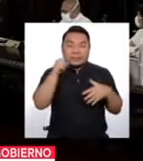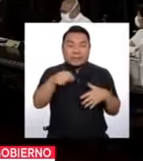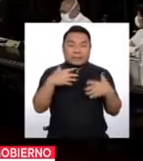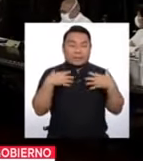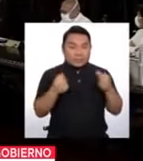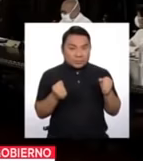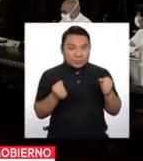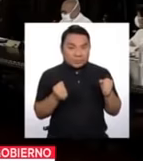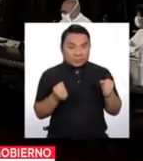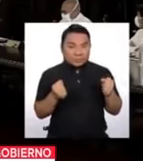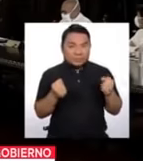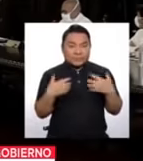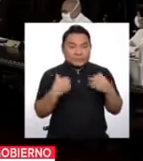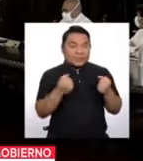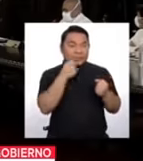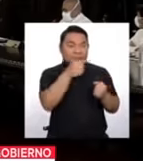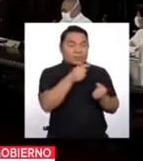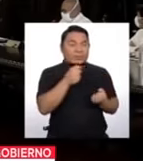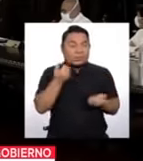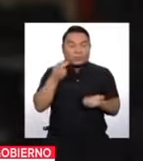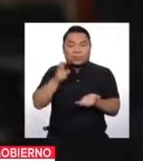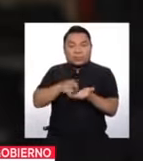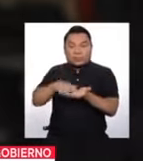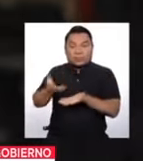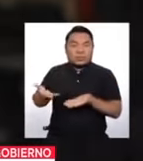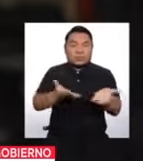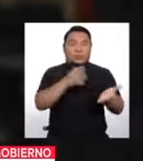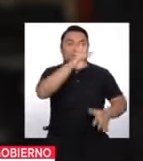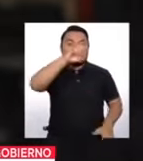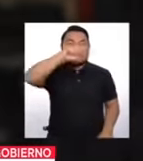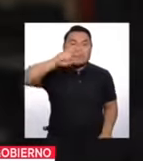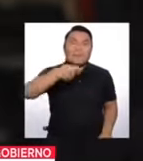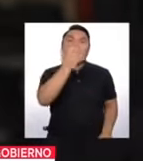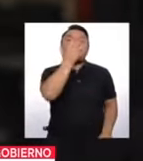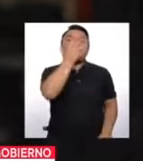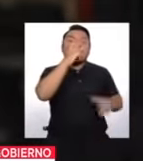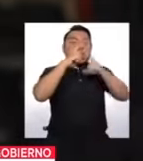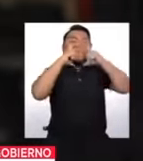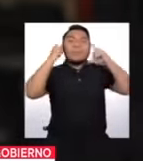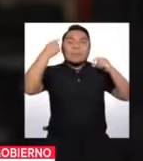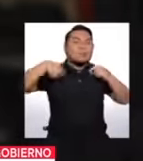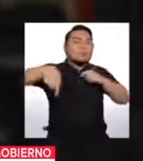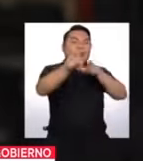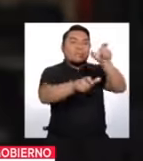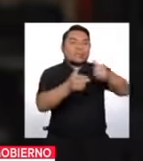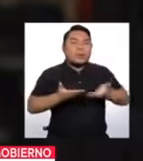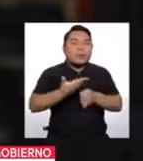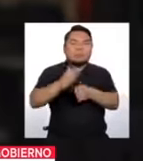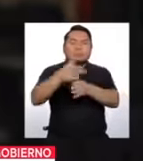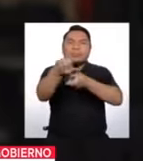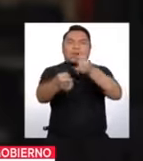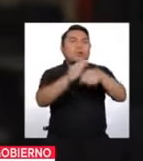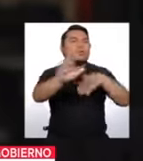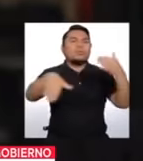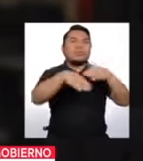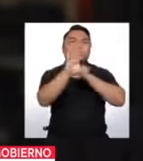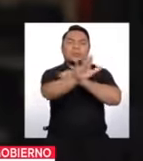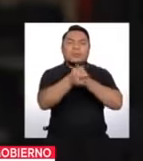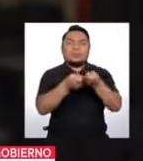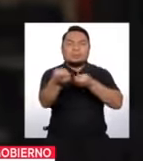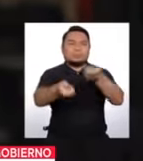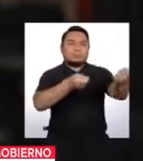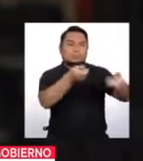E-Salud y nosotros hemos llevado 400.000 mascarillas comunitarias, que es la que actualmente estamos repartiendo en todo el país, que son parte